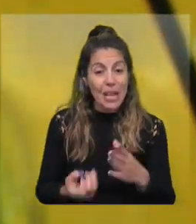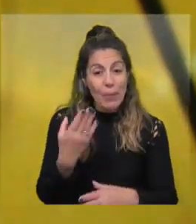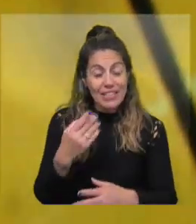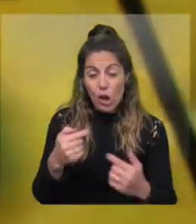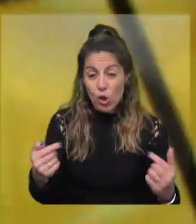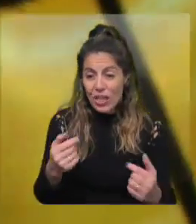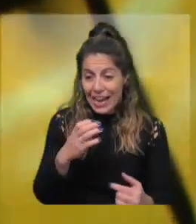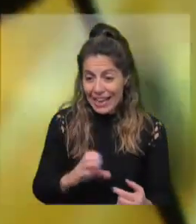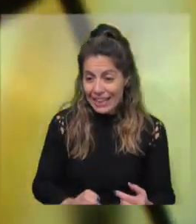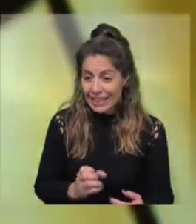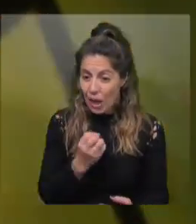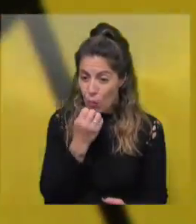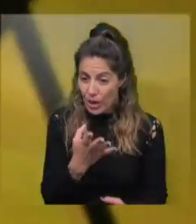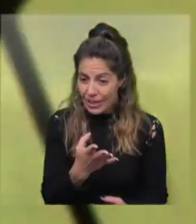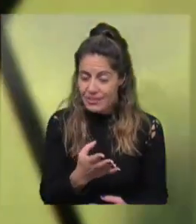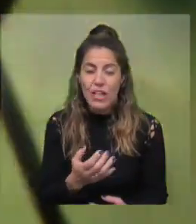propiedades. A ver,